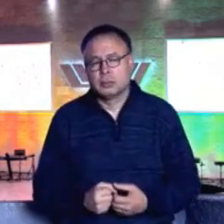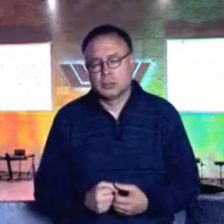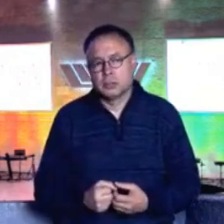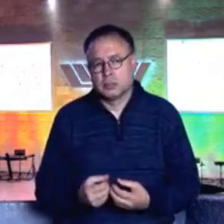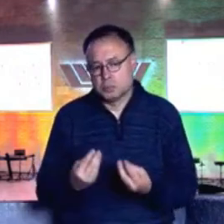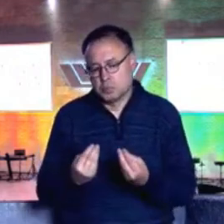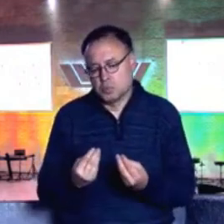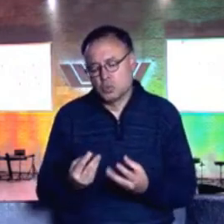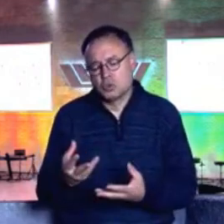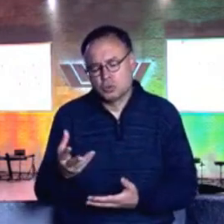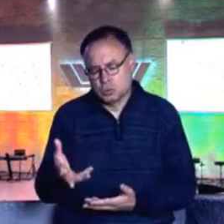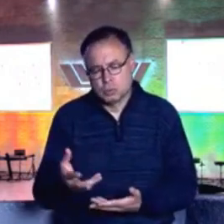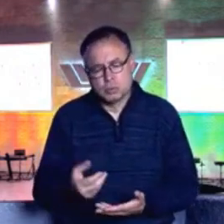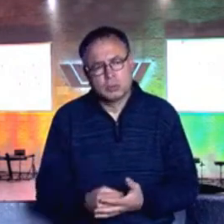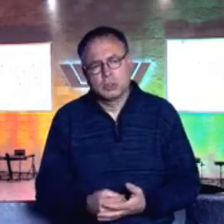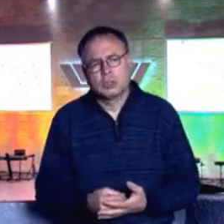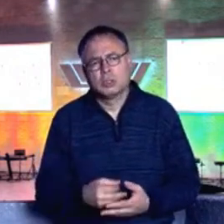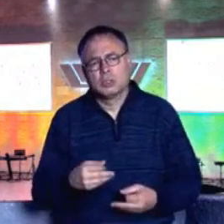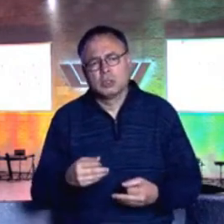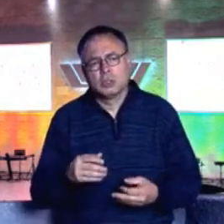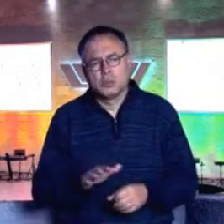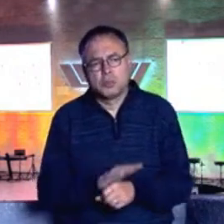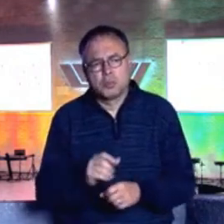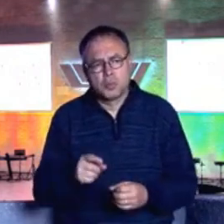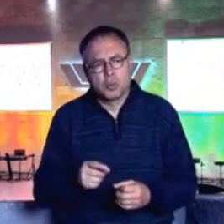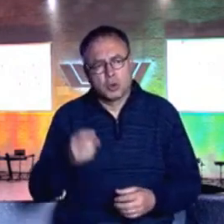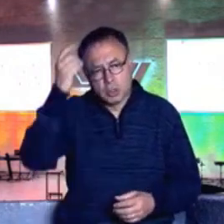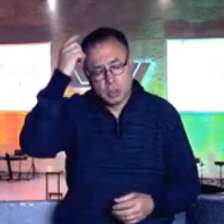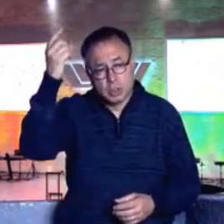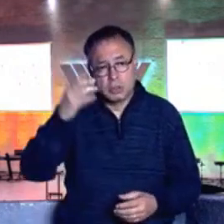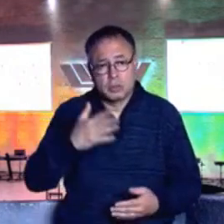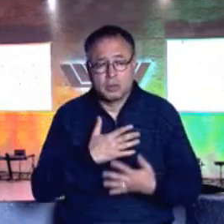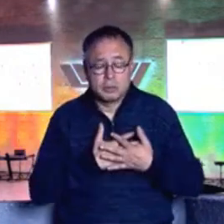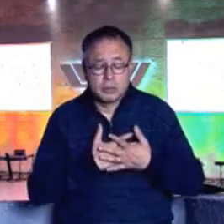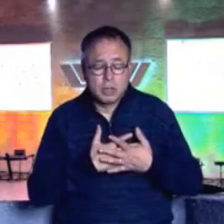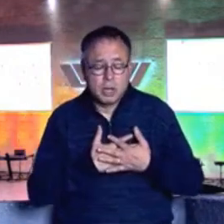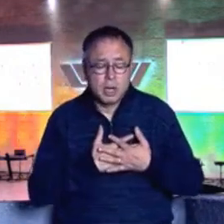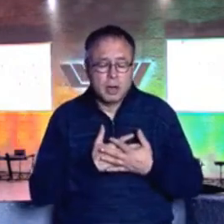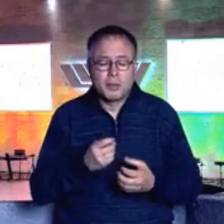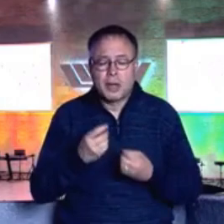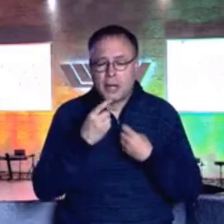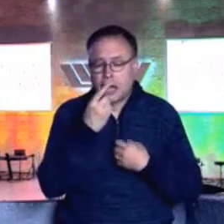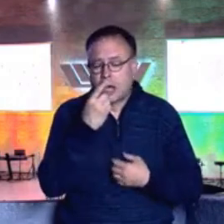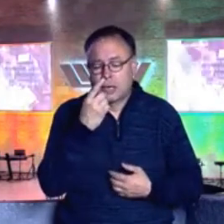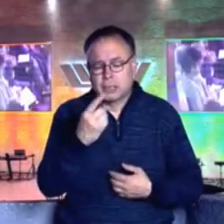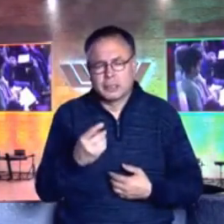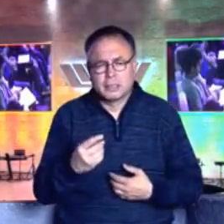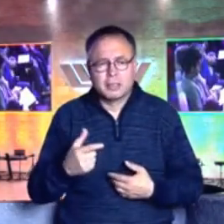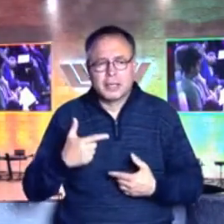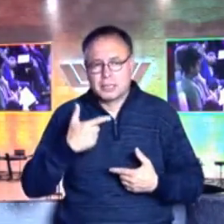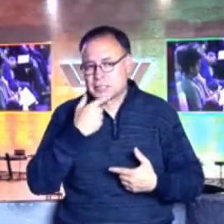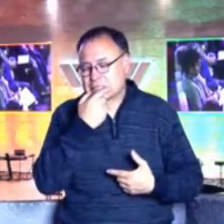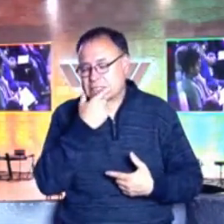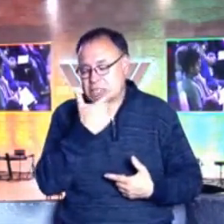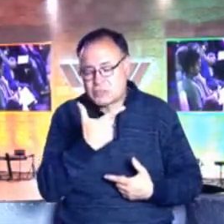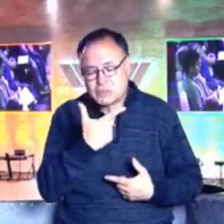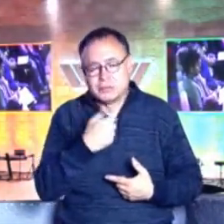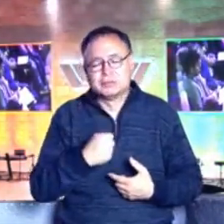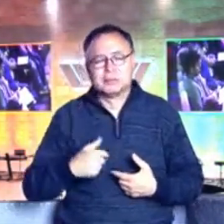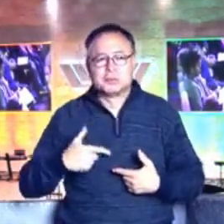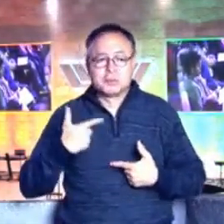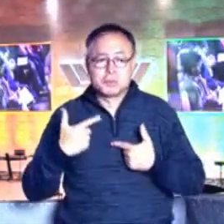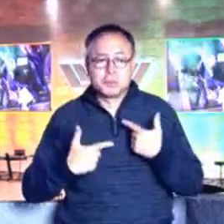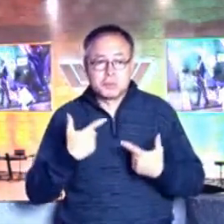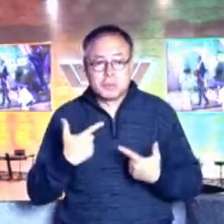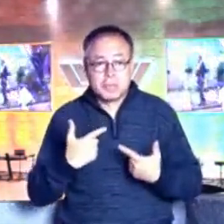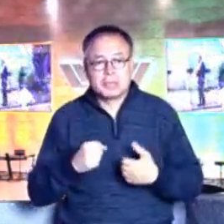ni por necesidad porque Dios ama a quien da con alegría hay gente que dice hermano Yo soy cristiano oro